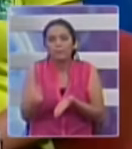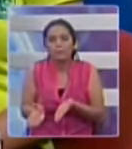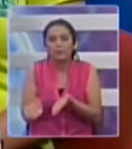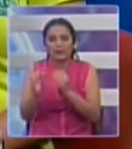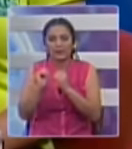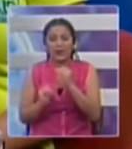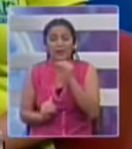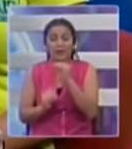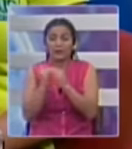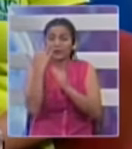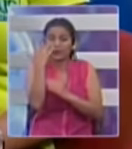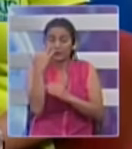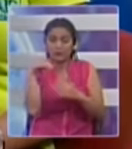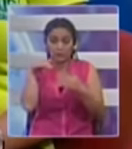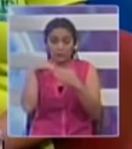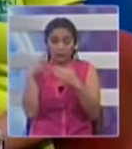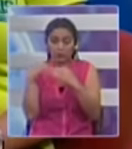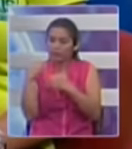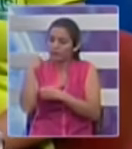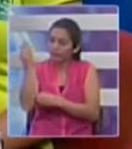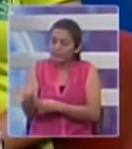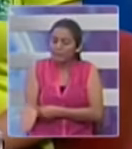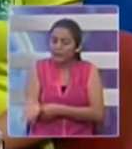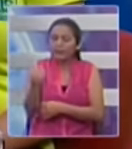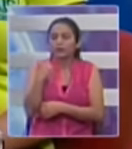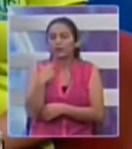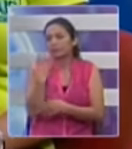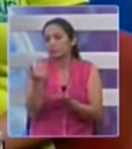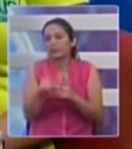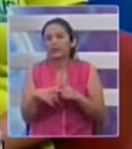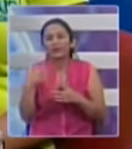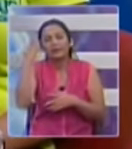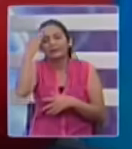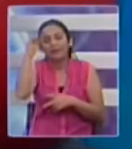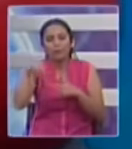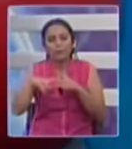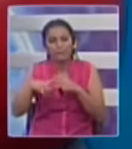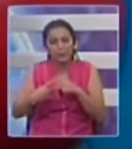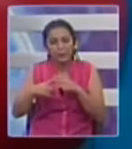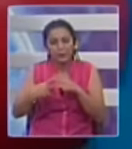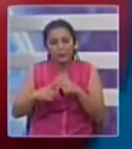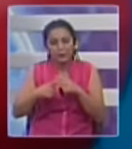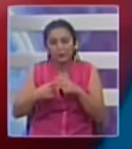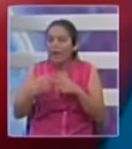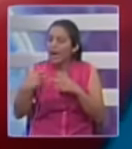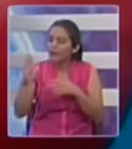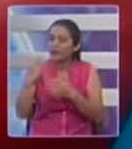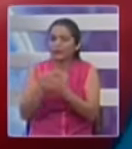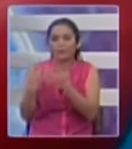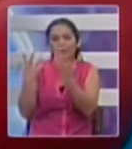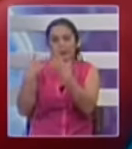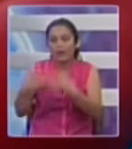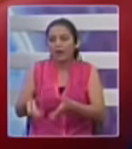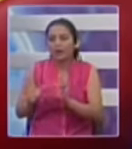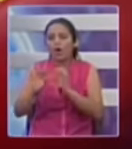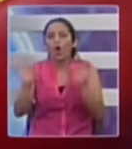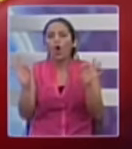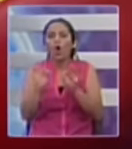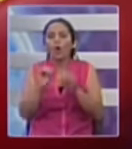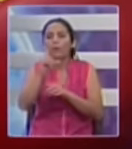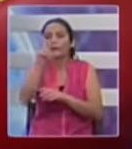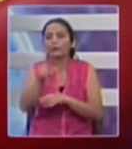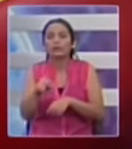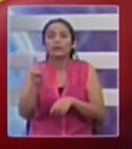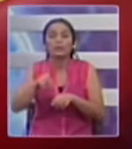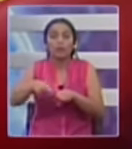$15 mil para ese joven mecánico que quiere comprar las herramientas, para ese joven electricista que necesita una moto para llegar más rápido a su